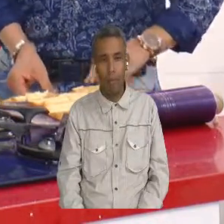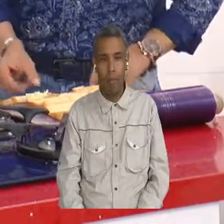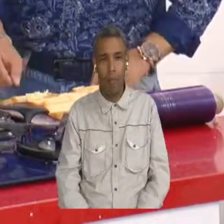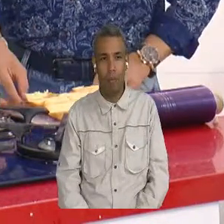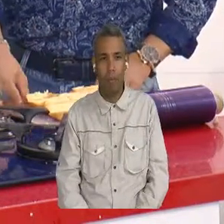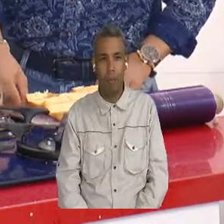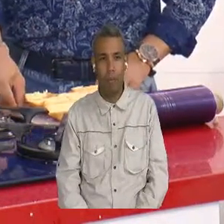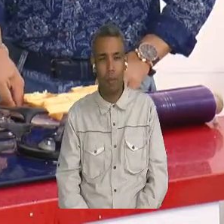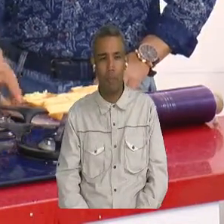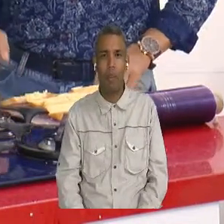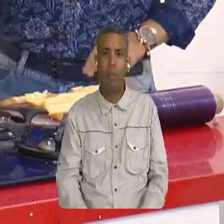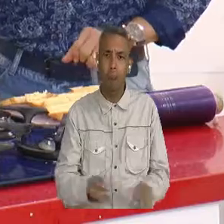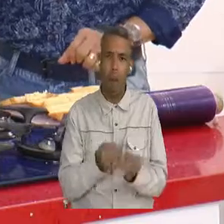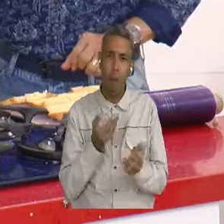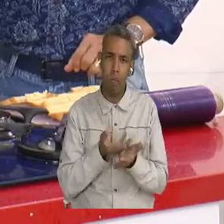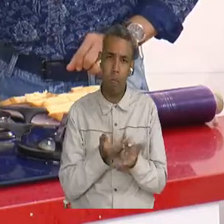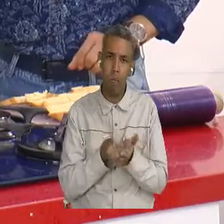vamos humedeciendo.